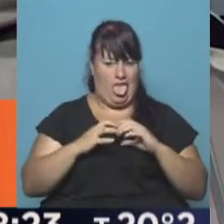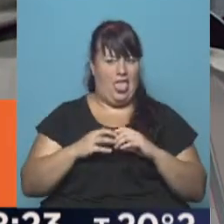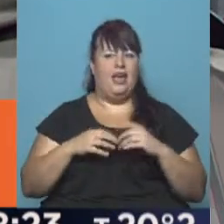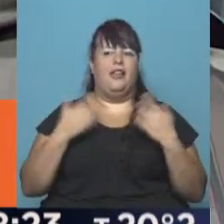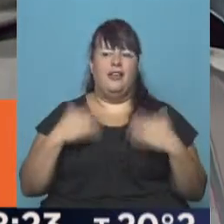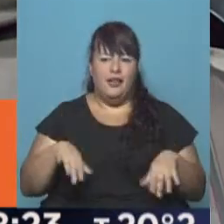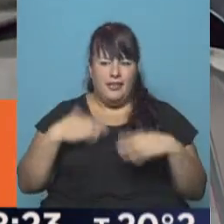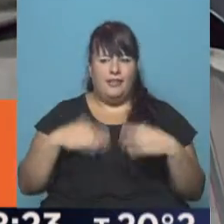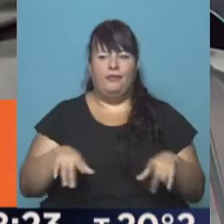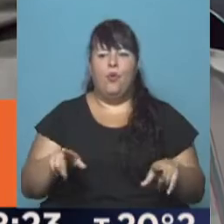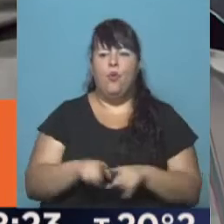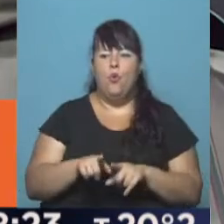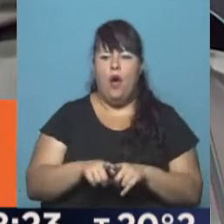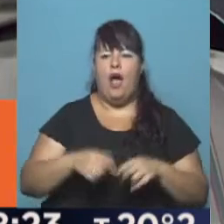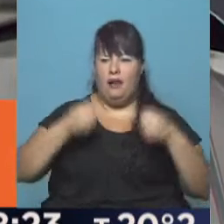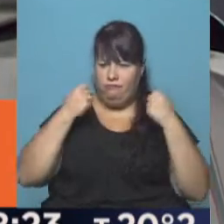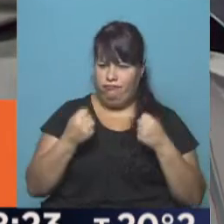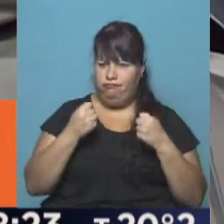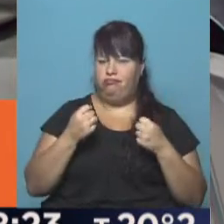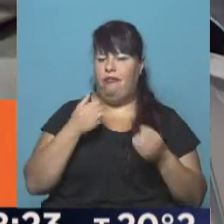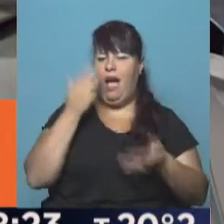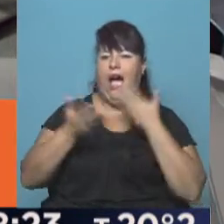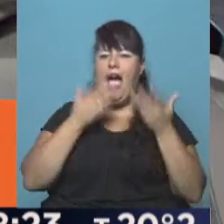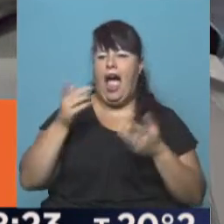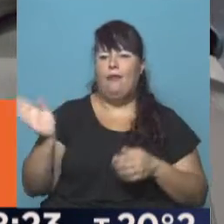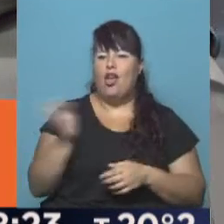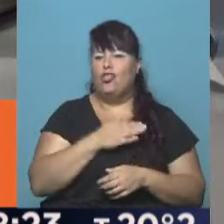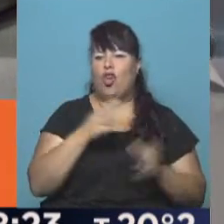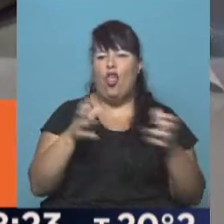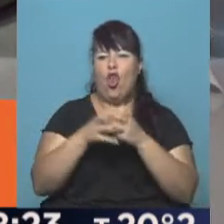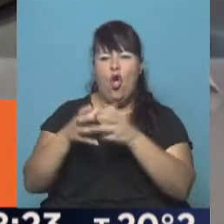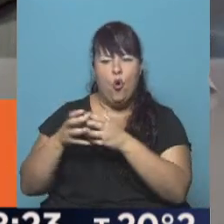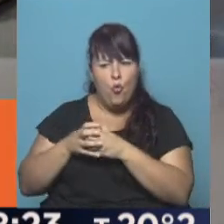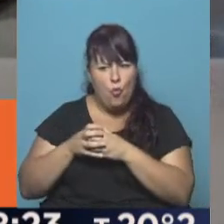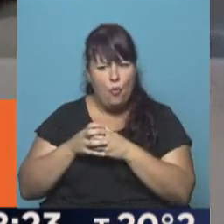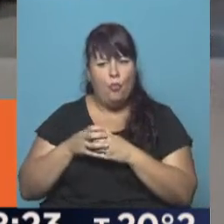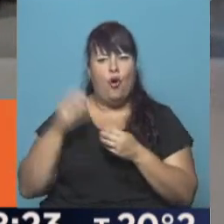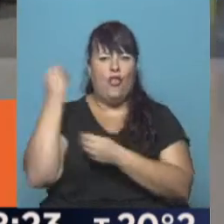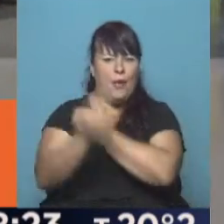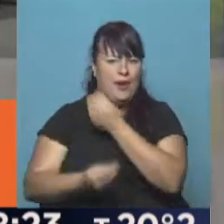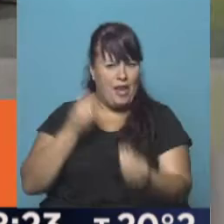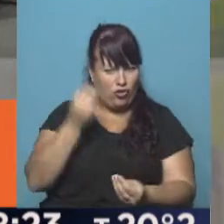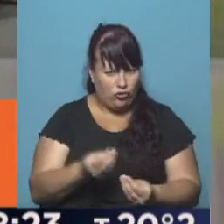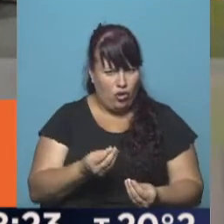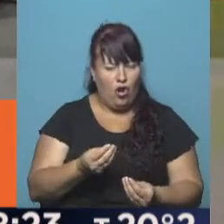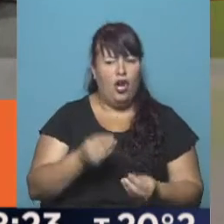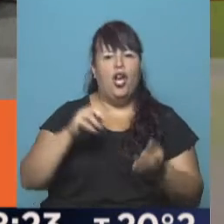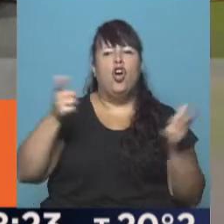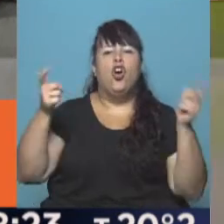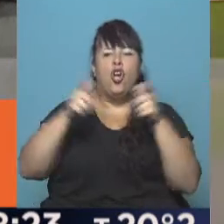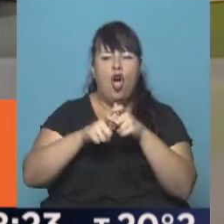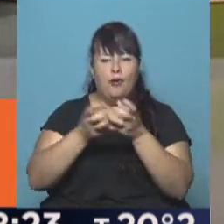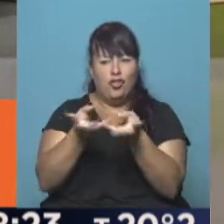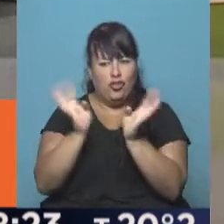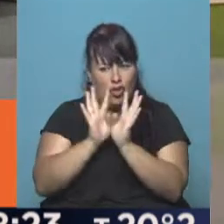muy pero muy contundentes las expresiones de todas las organizaciones migratorias en la comisión en el